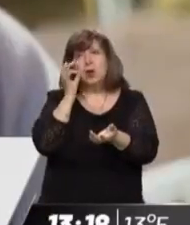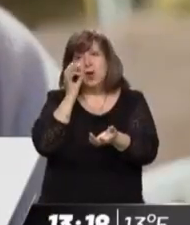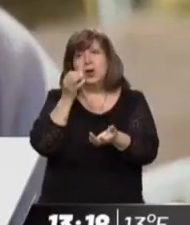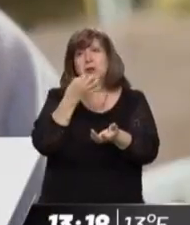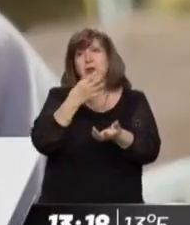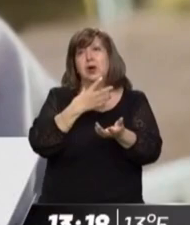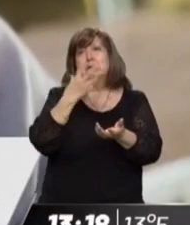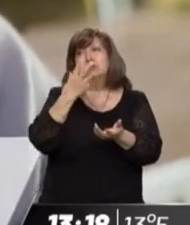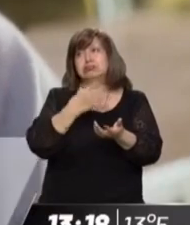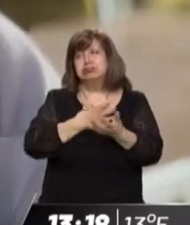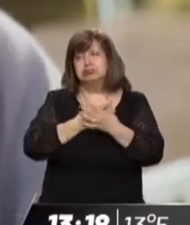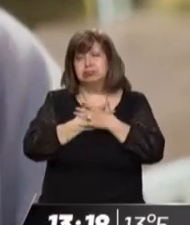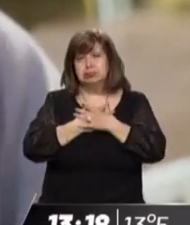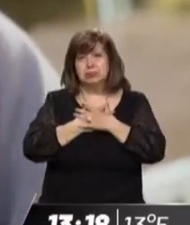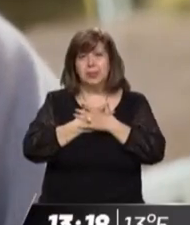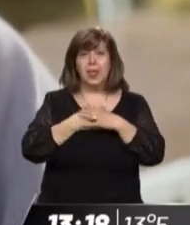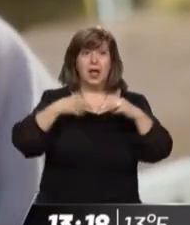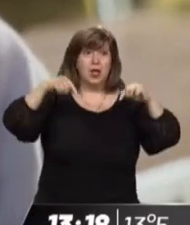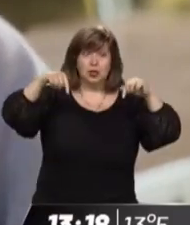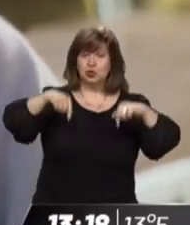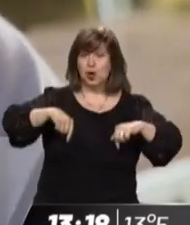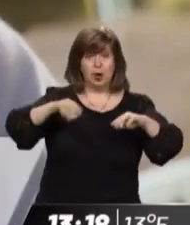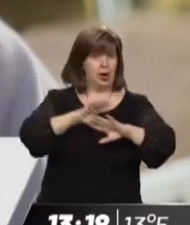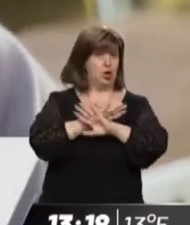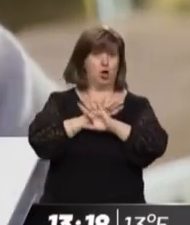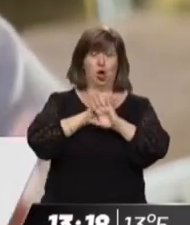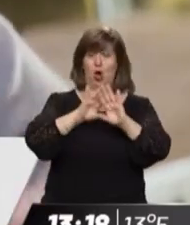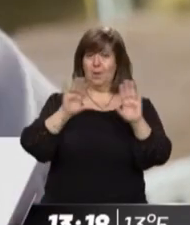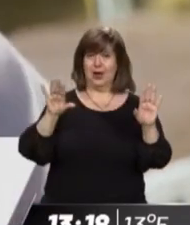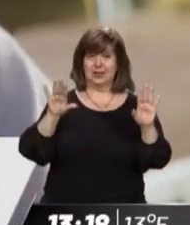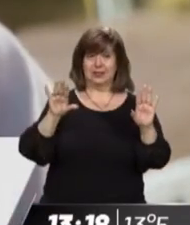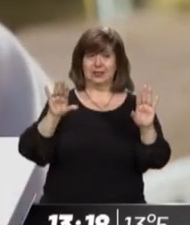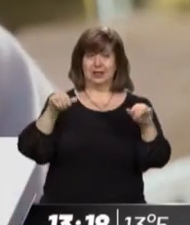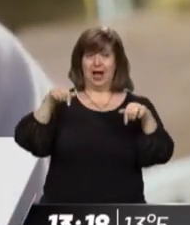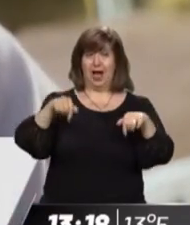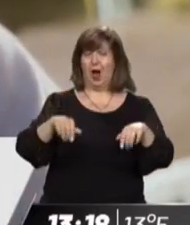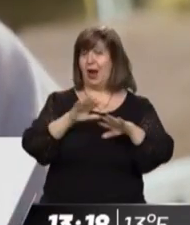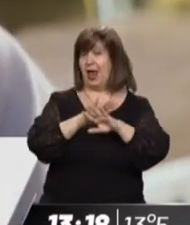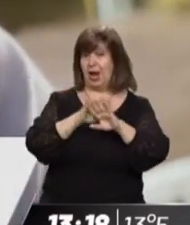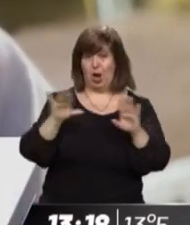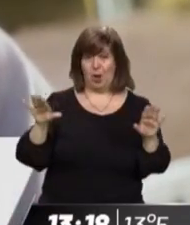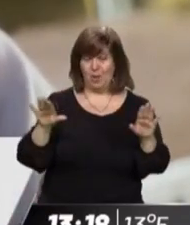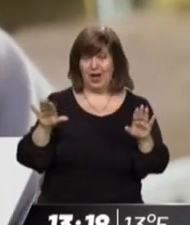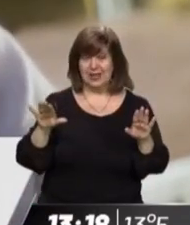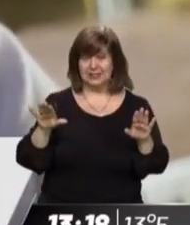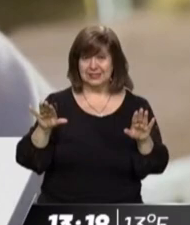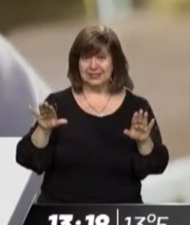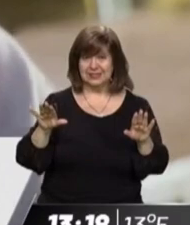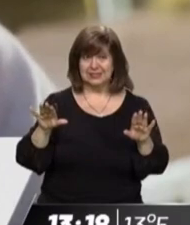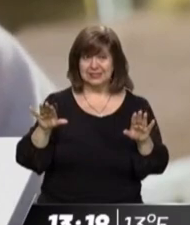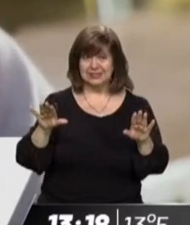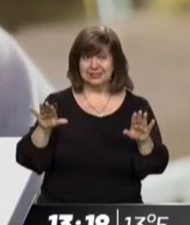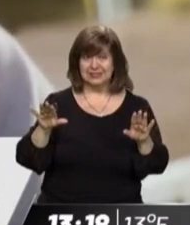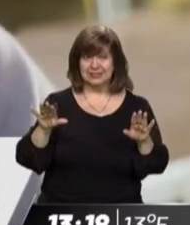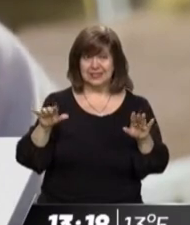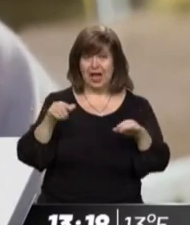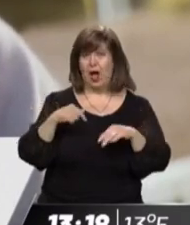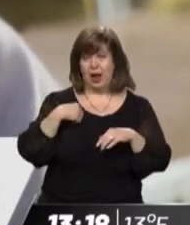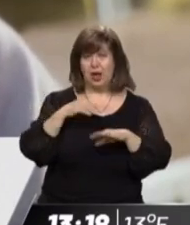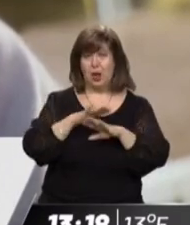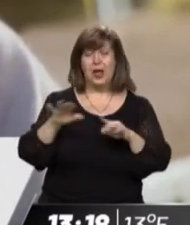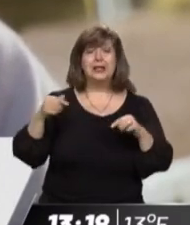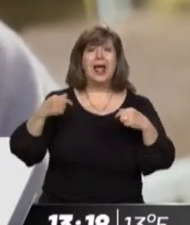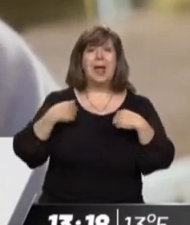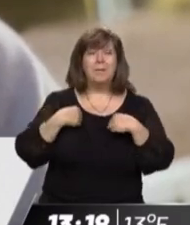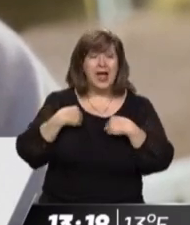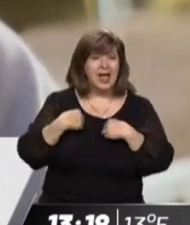este momento no me drogo más, pero en otro momento me están haciendo un reportaje, yo sé que ahí hay un celular que lo puedo vender, entonces le robaría el celular.